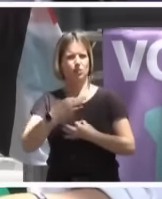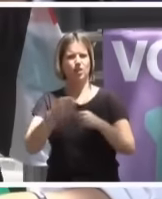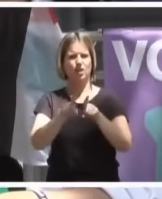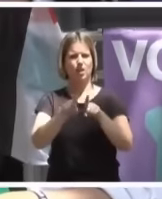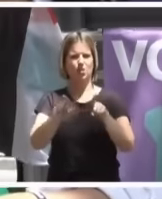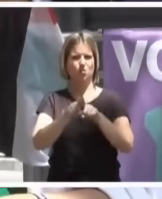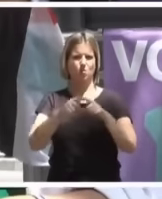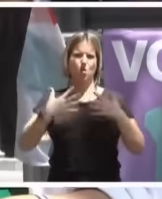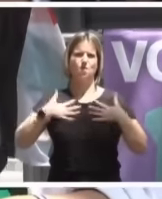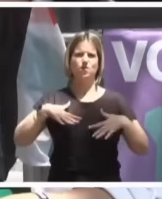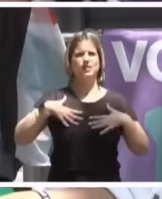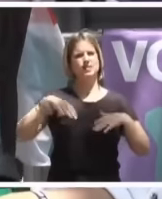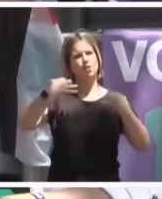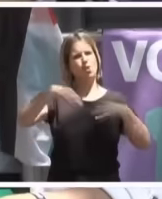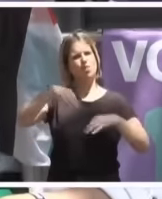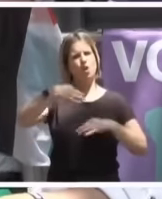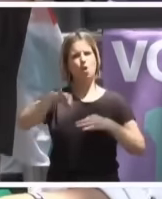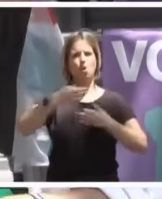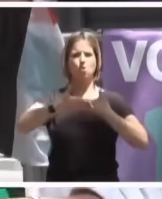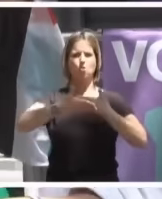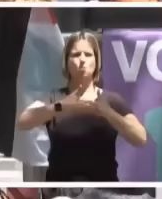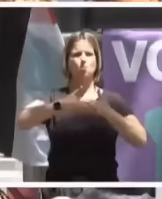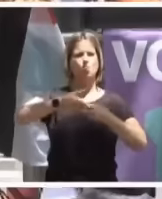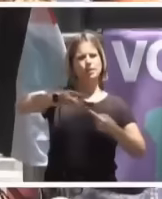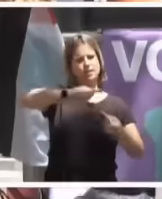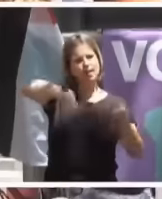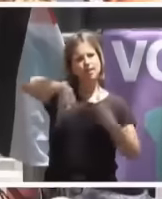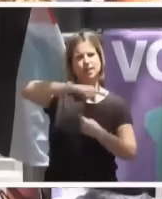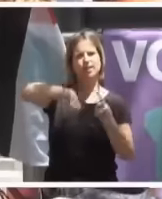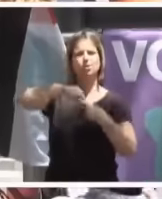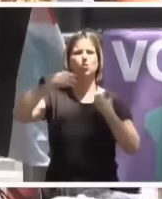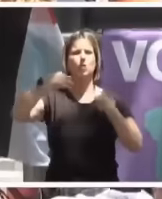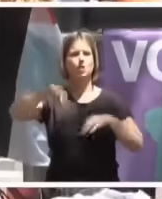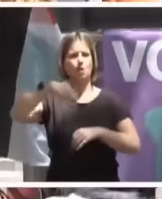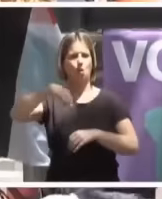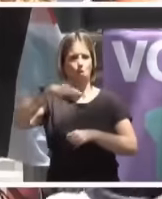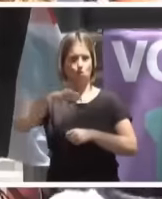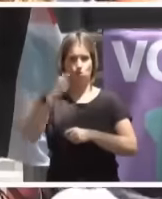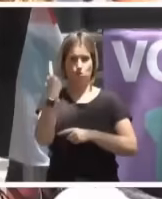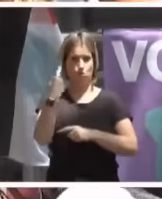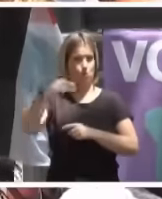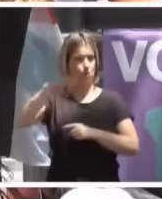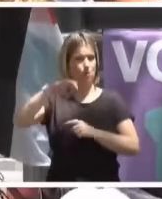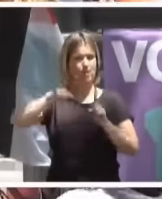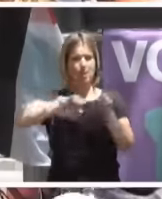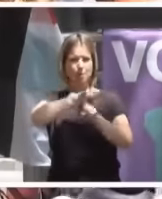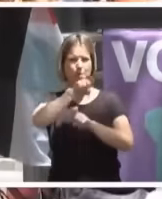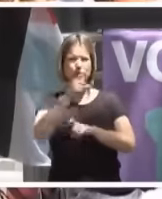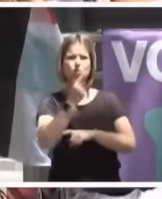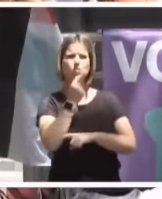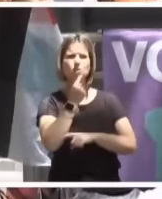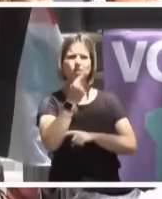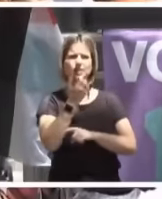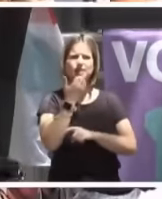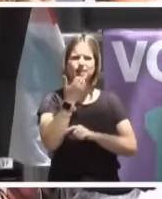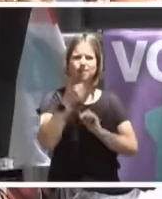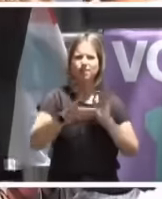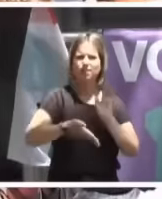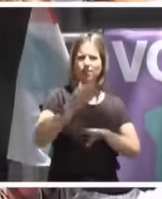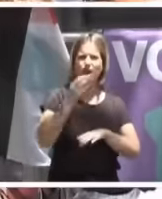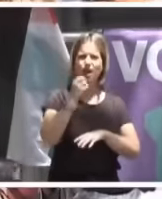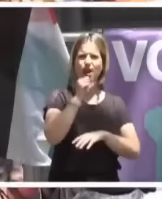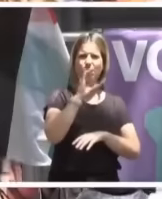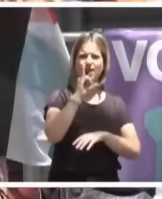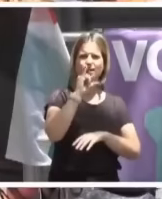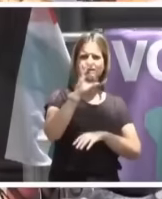destino de oro, una puerta giratoria de oro. La única pregunta que nos podemos hacer sobre el señor Moreno Bonilla es si va a acabar en Asisa, como el